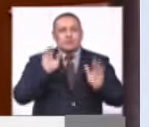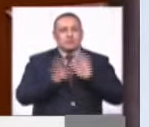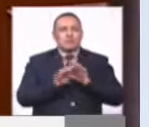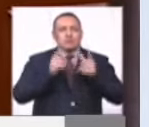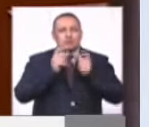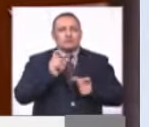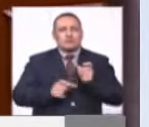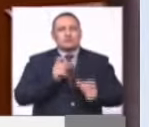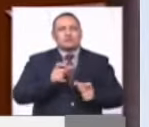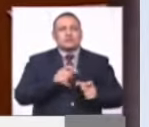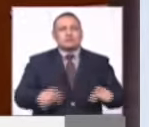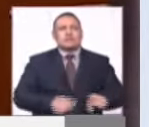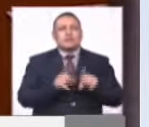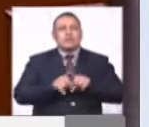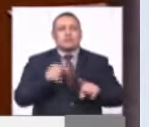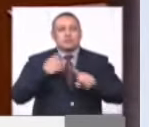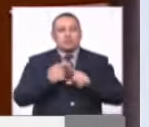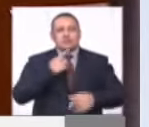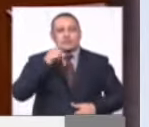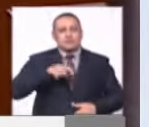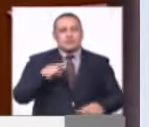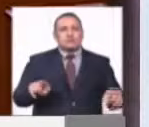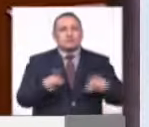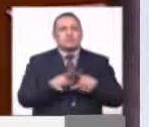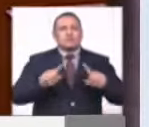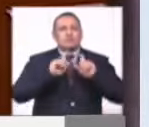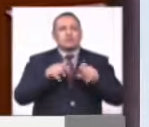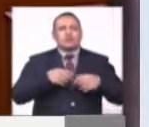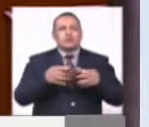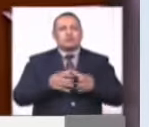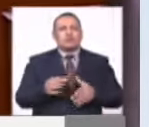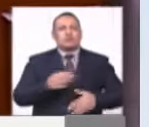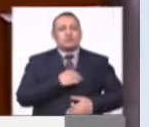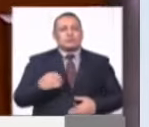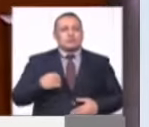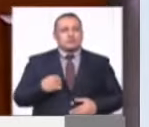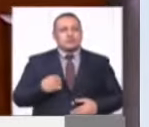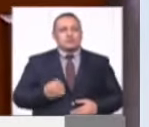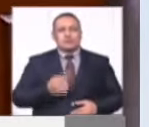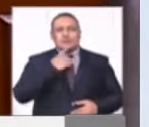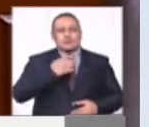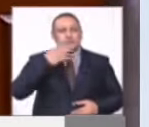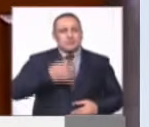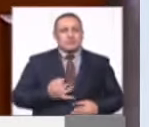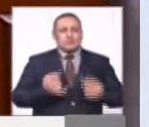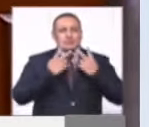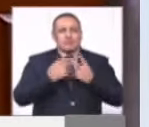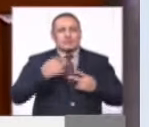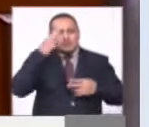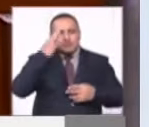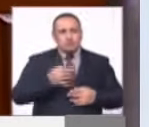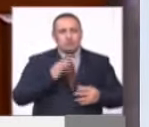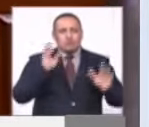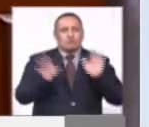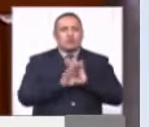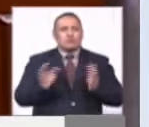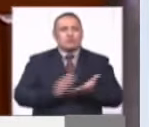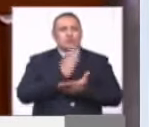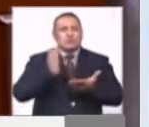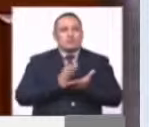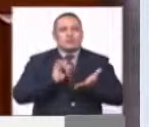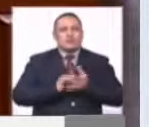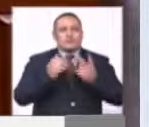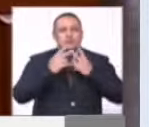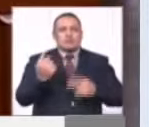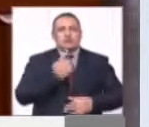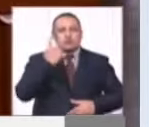inseguridad ciudadana. Por ello es necesario preguntarle al Ejecutivo, ¿realmente son conscientes del estado en que se encuentra